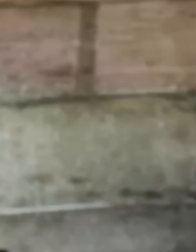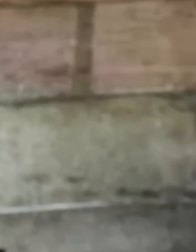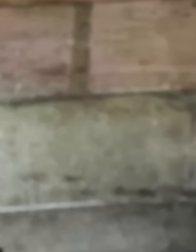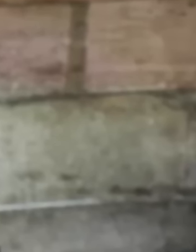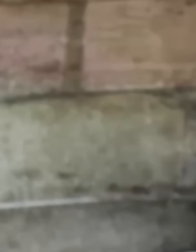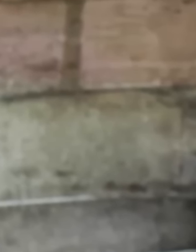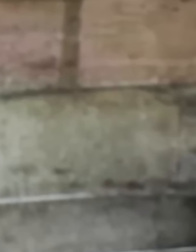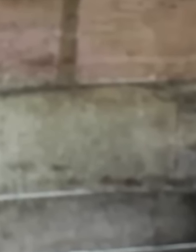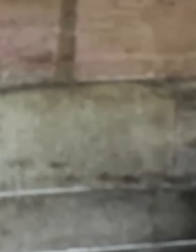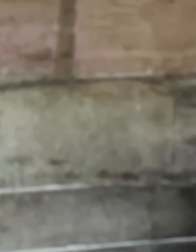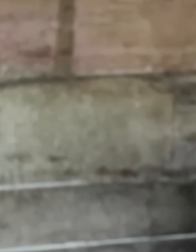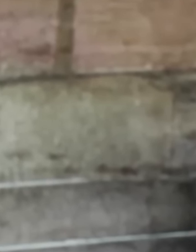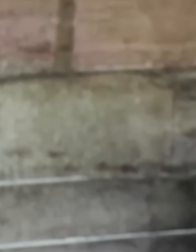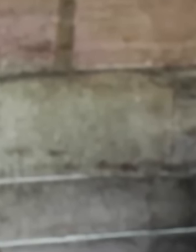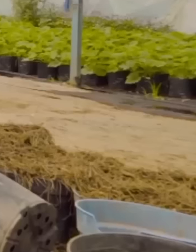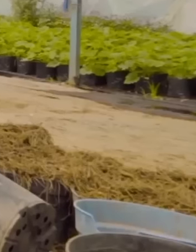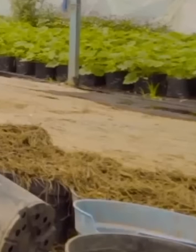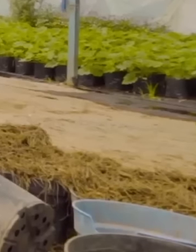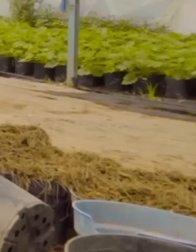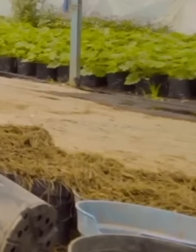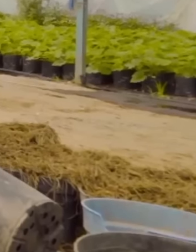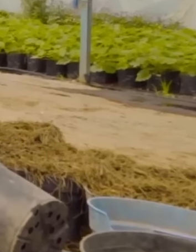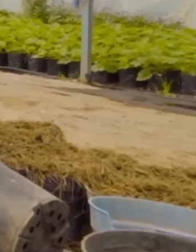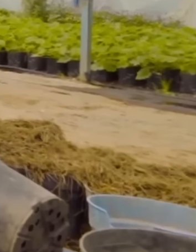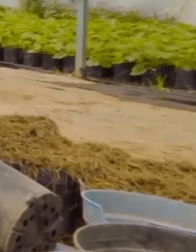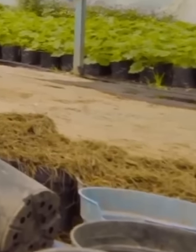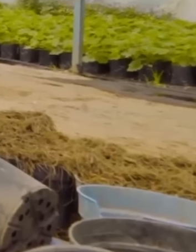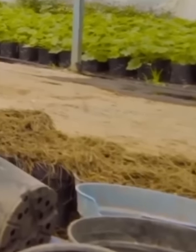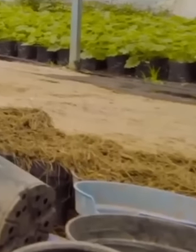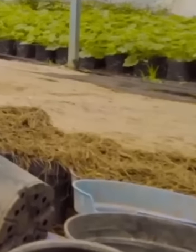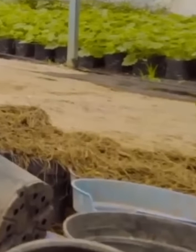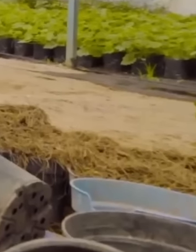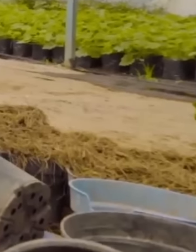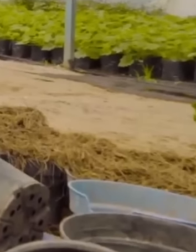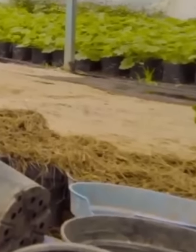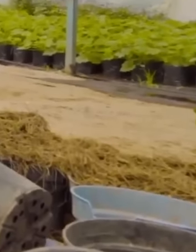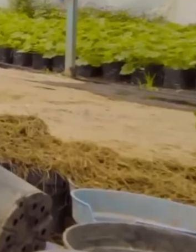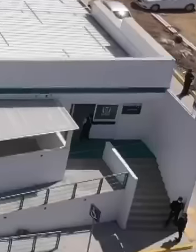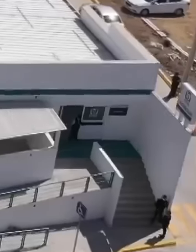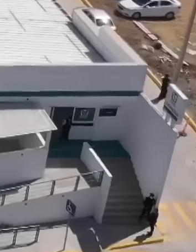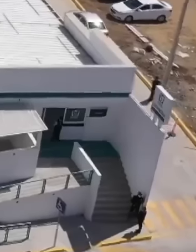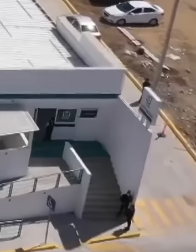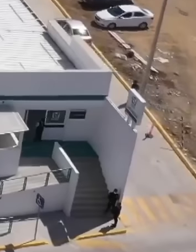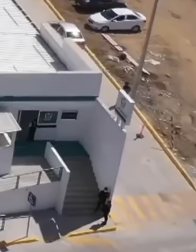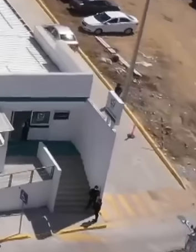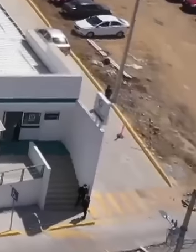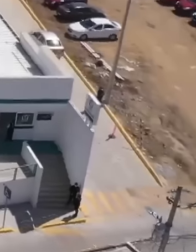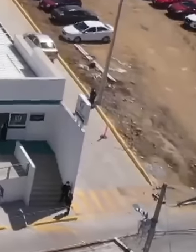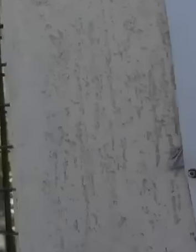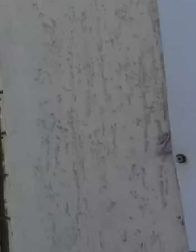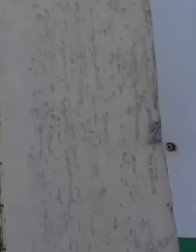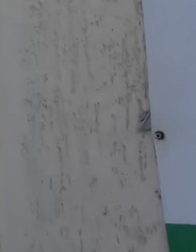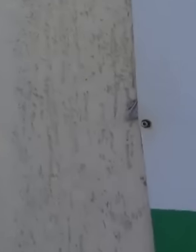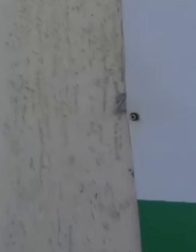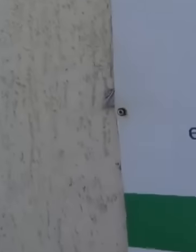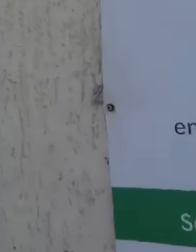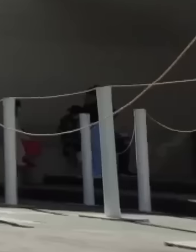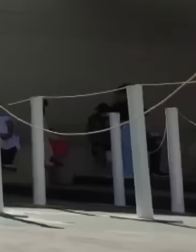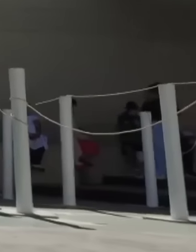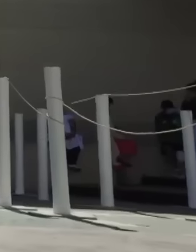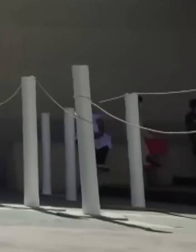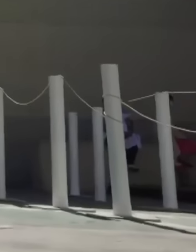recibir tu complemento solidario del Fondo de Pensiones para el Bienestar, no necesitas trámites adicionales. Acude a alguna de las más de